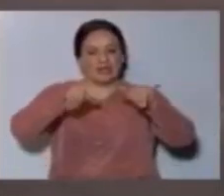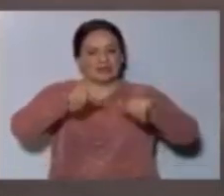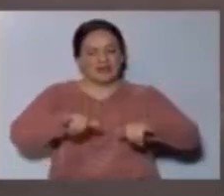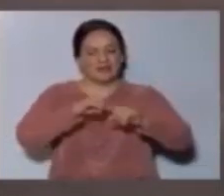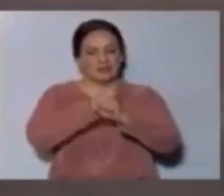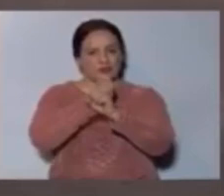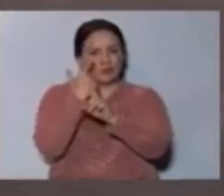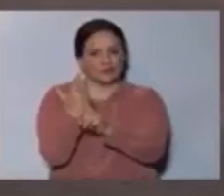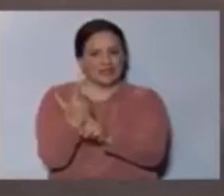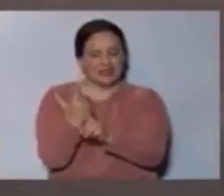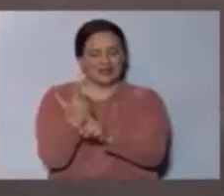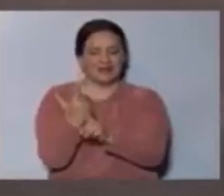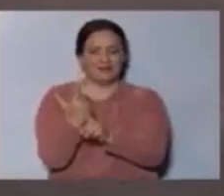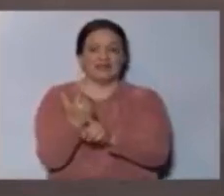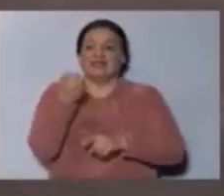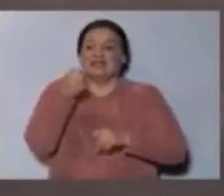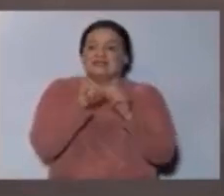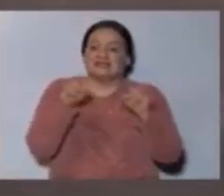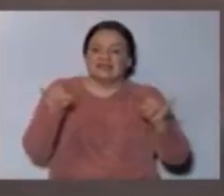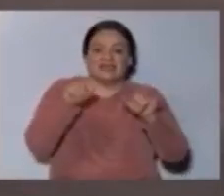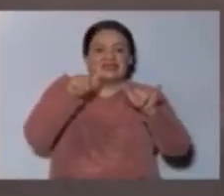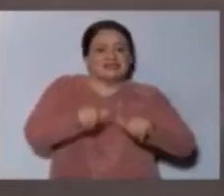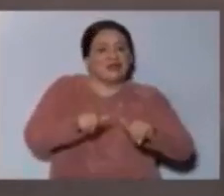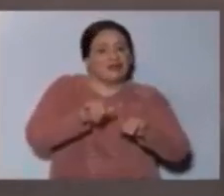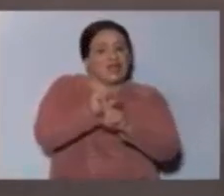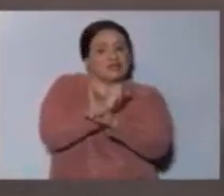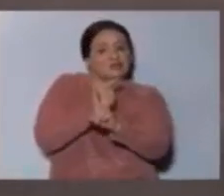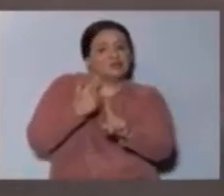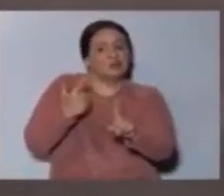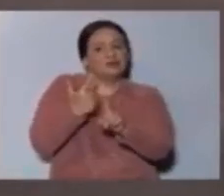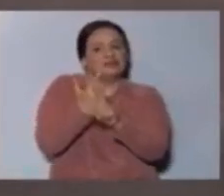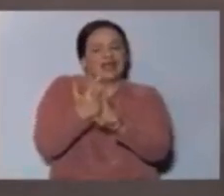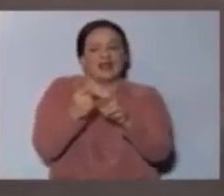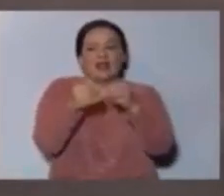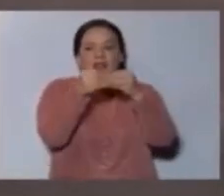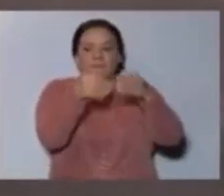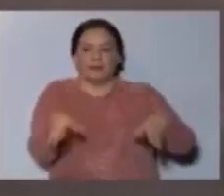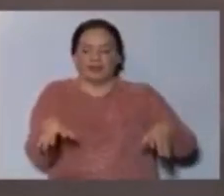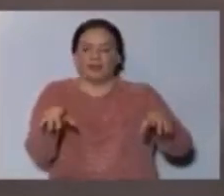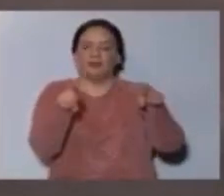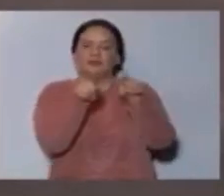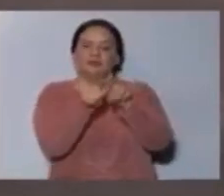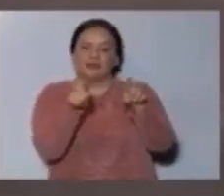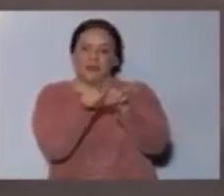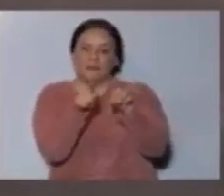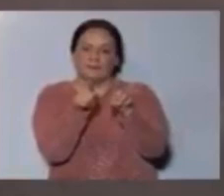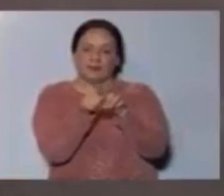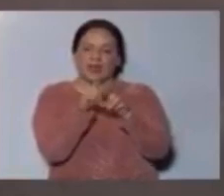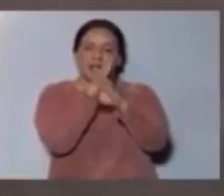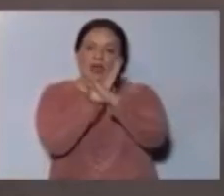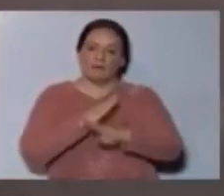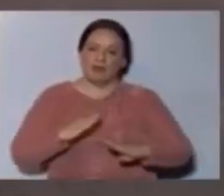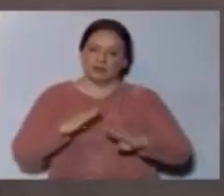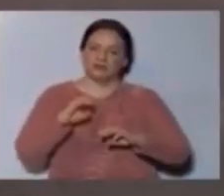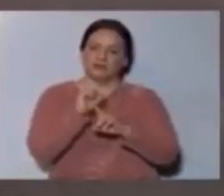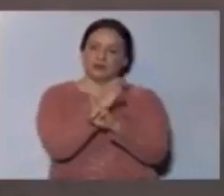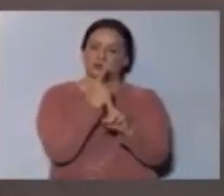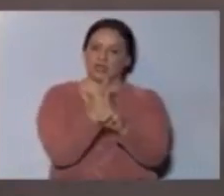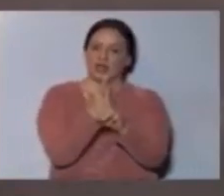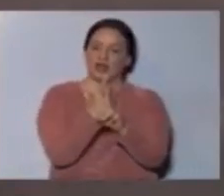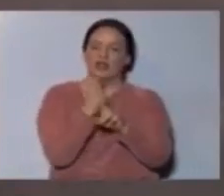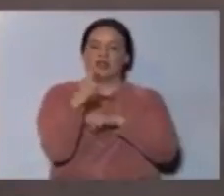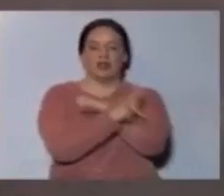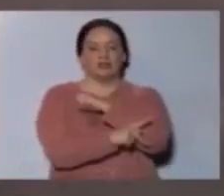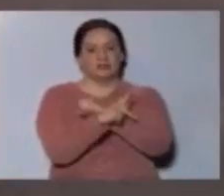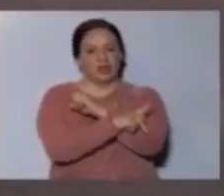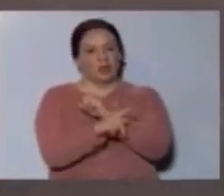estabilidad social, y sin estabilidad social perdemos también la paz social y el Estado social